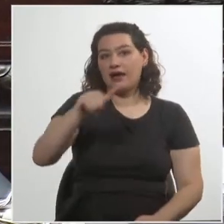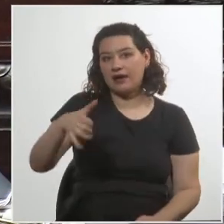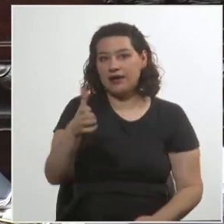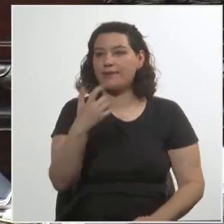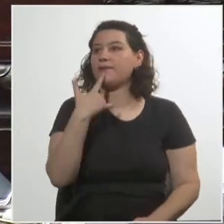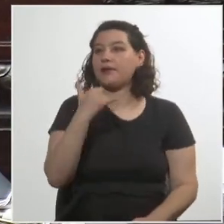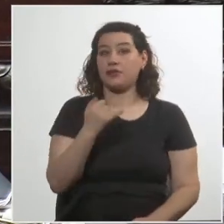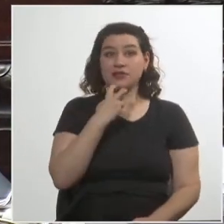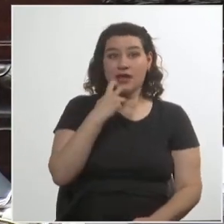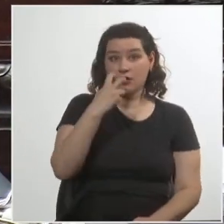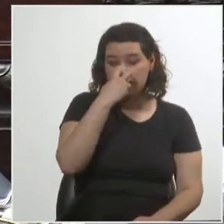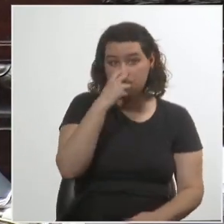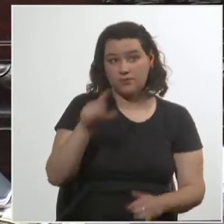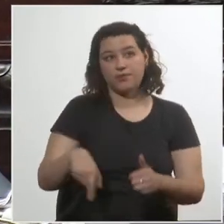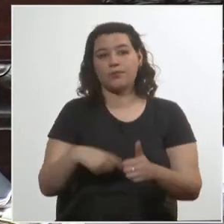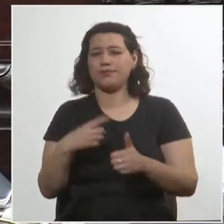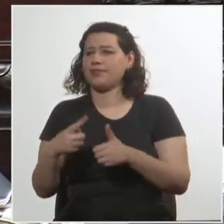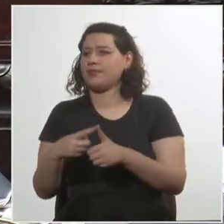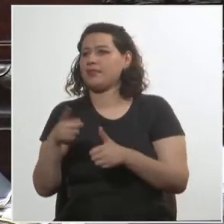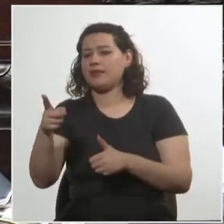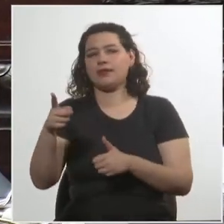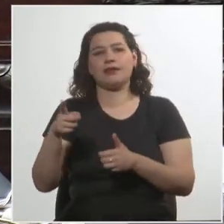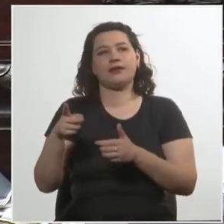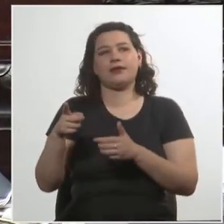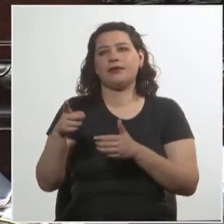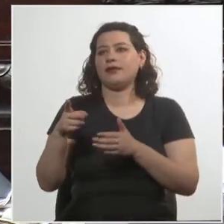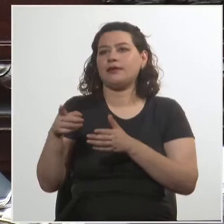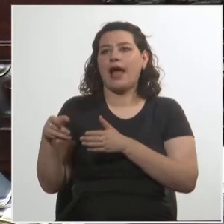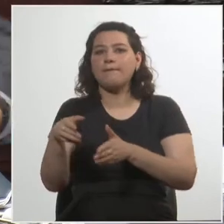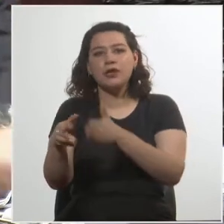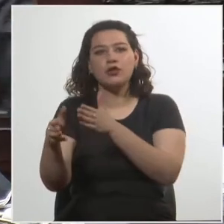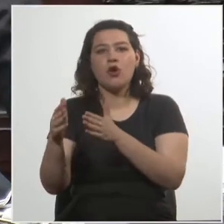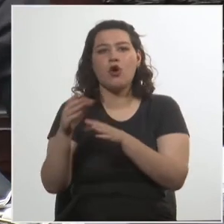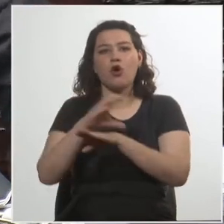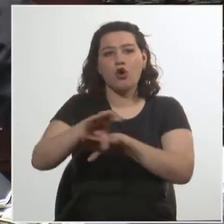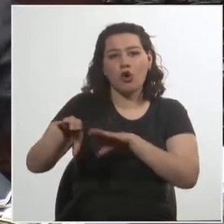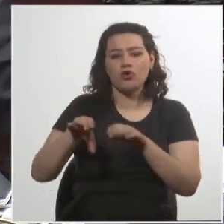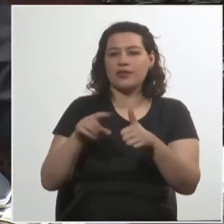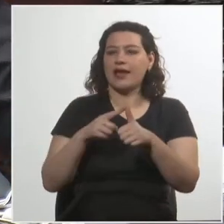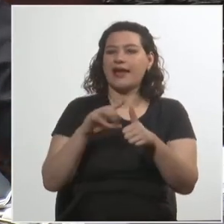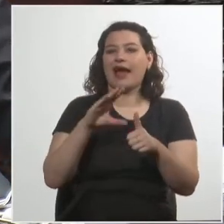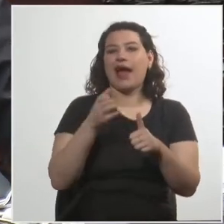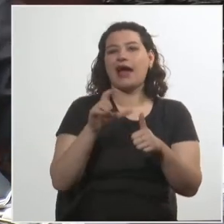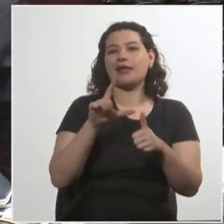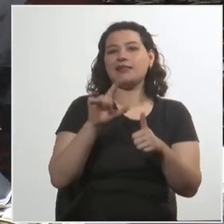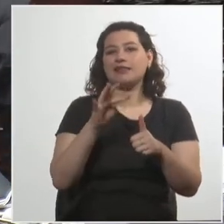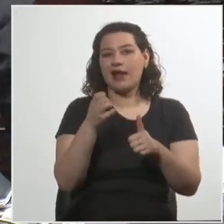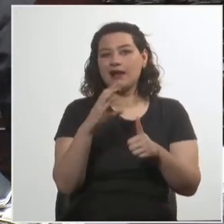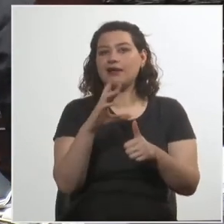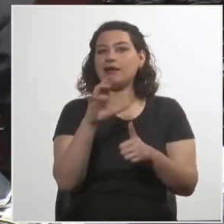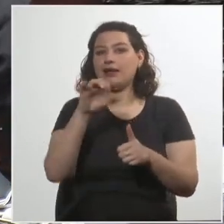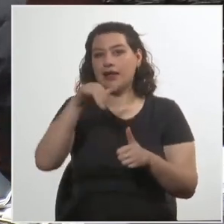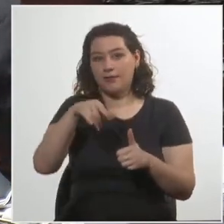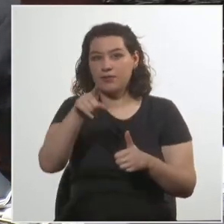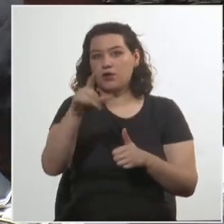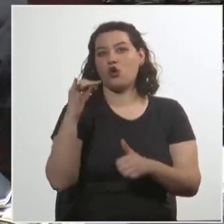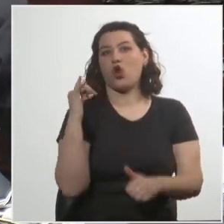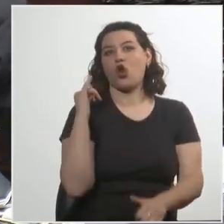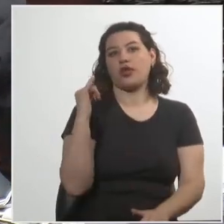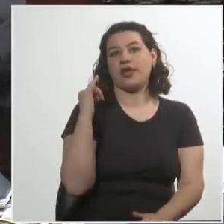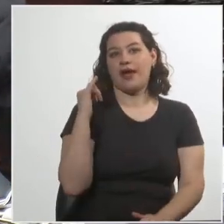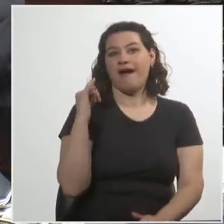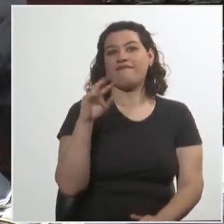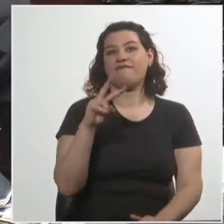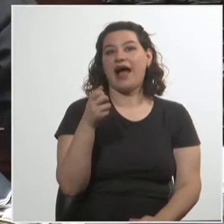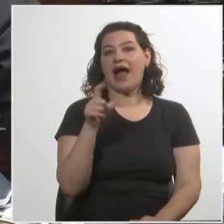San José la industria pipos en camino de la costa catalcré en Colonia valdense La maragata